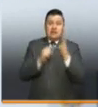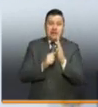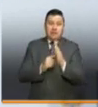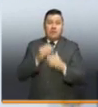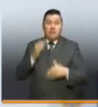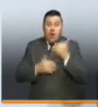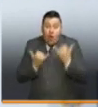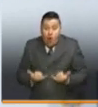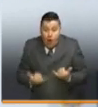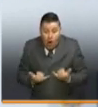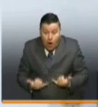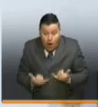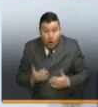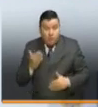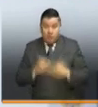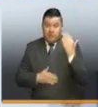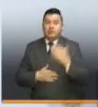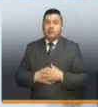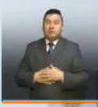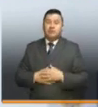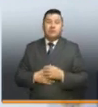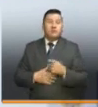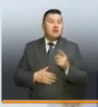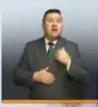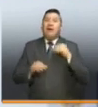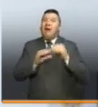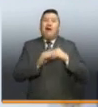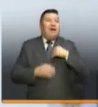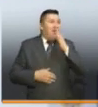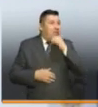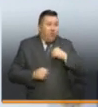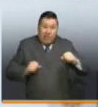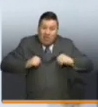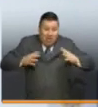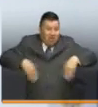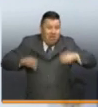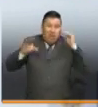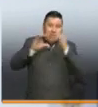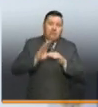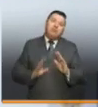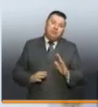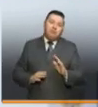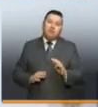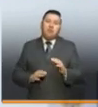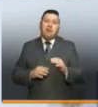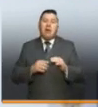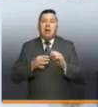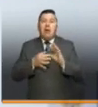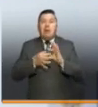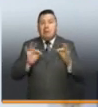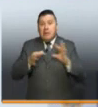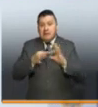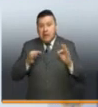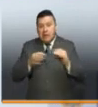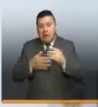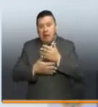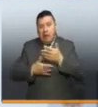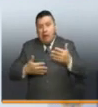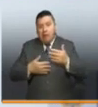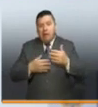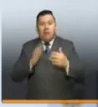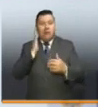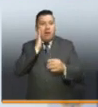empieza hoy mismo luego los no bancarizados van a recibir en su teléfono un mensaje de texto dándoles instrucciones